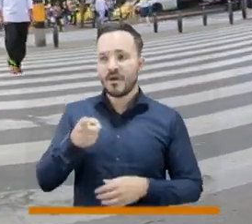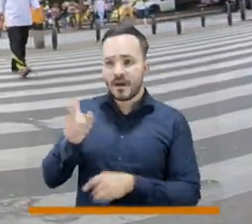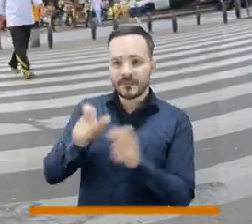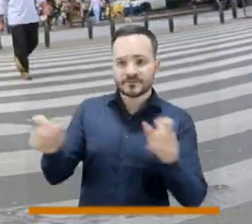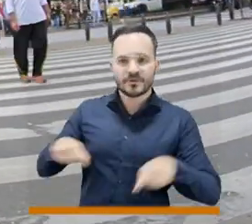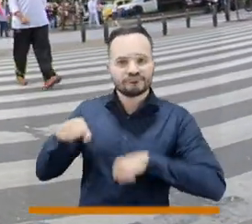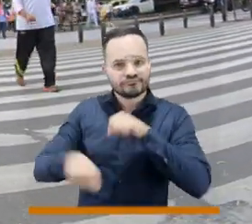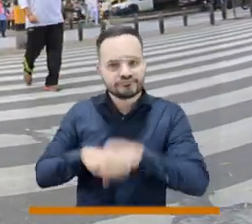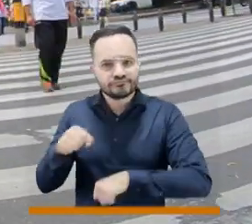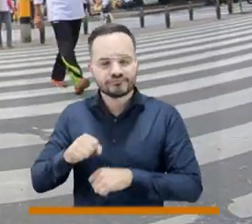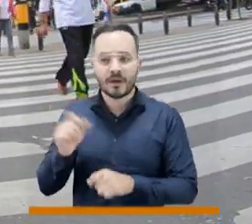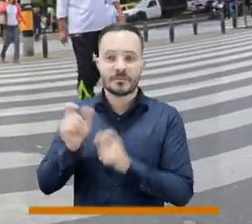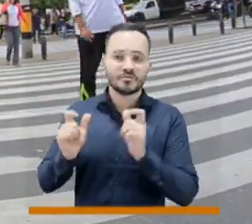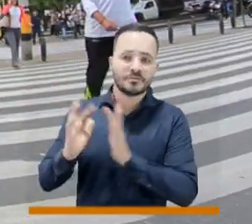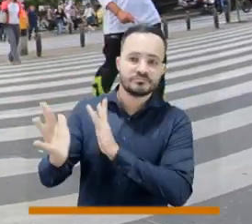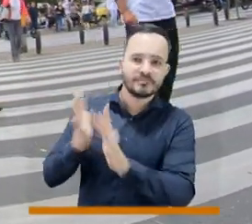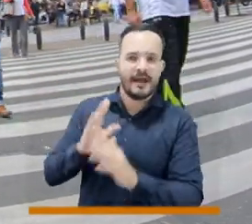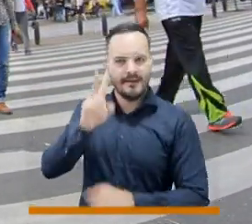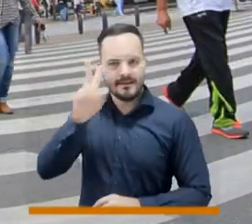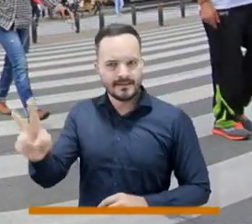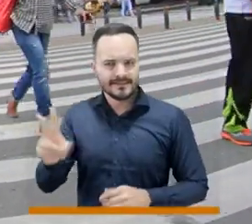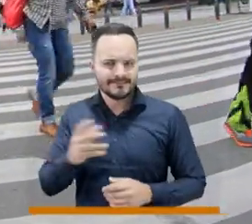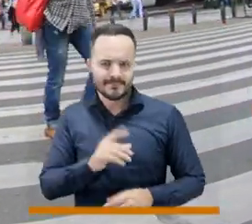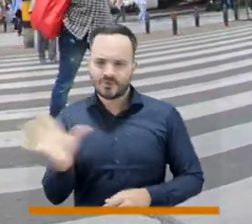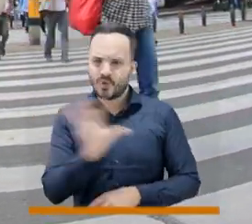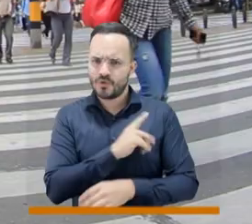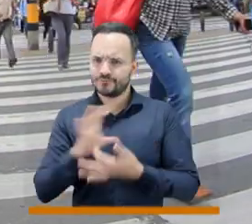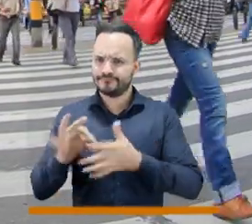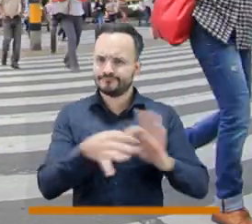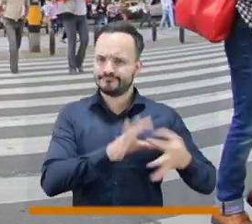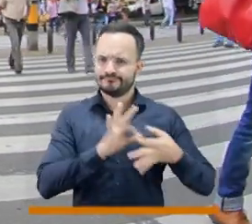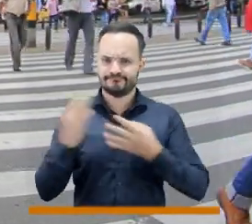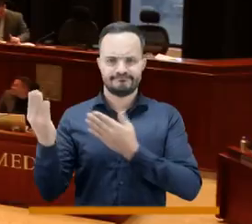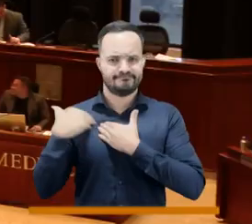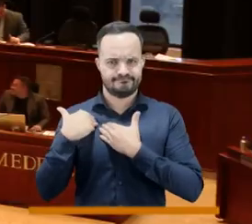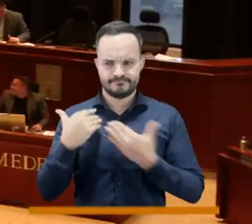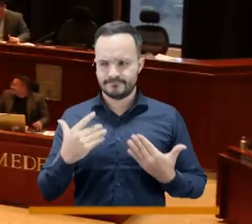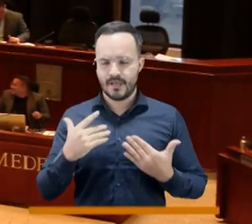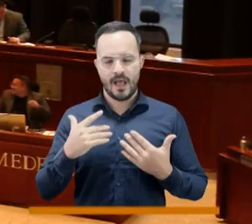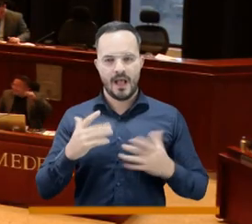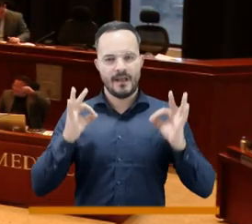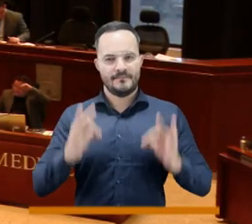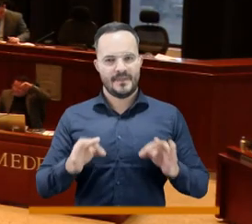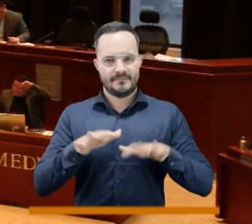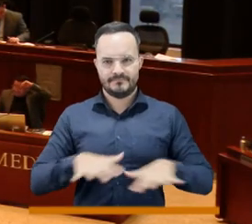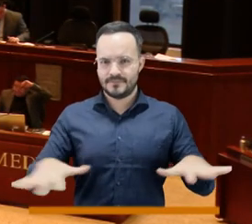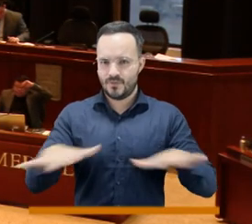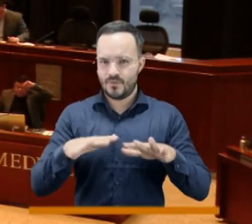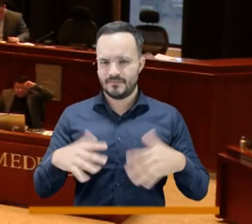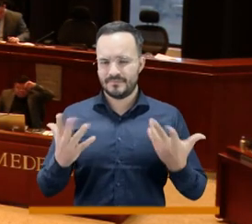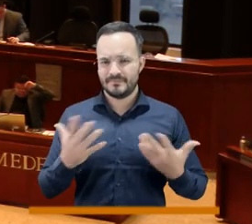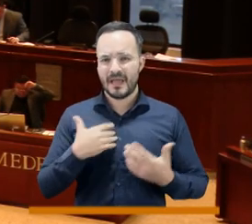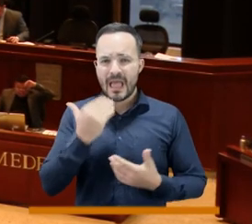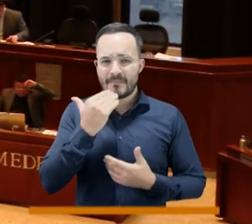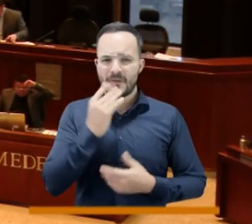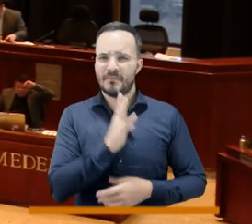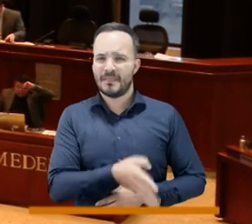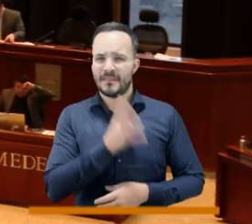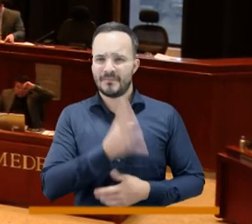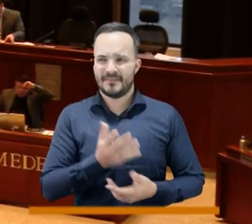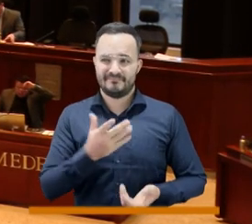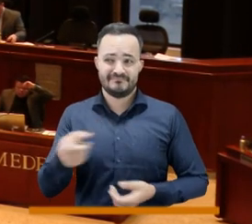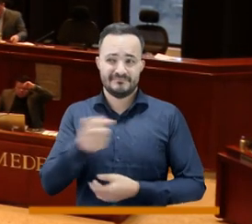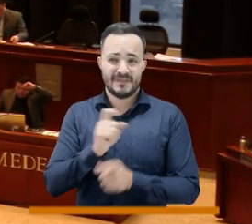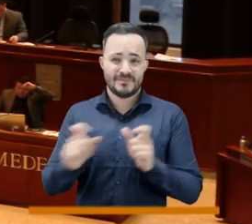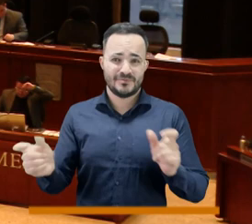y especialmente que ¿para qué todo esto? Sin la vida no vale nada. La sesión 672 del 19 de